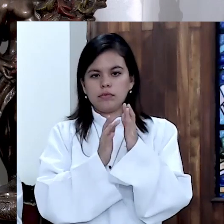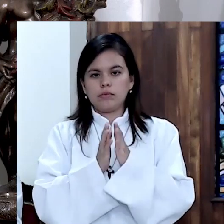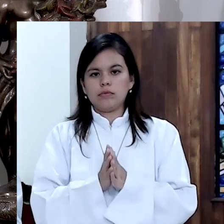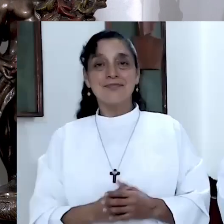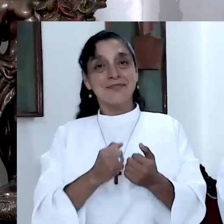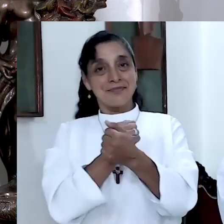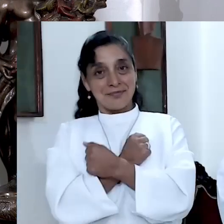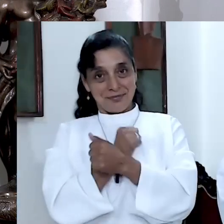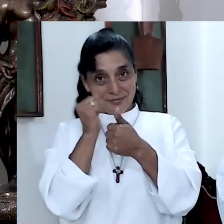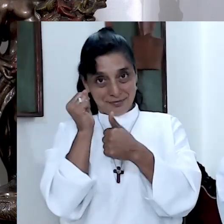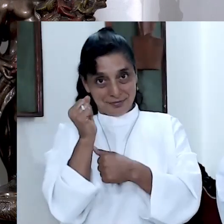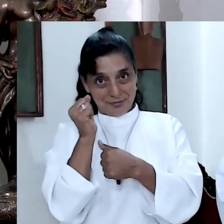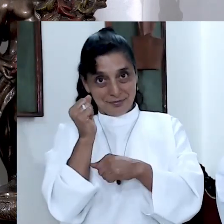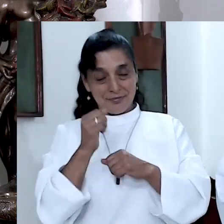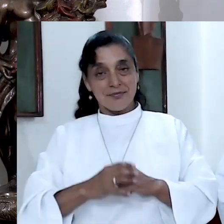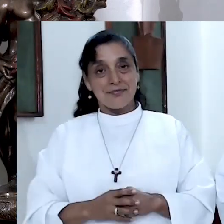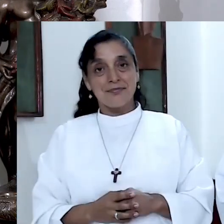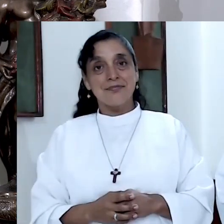Queridos hermanos,